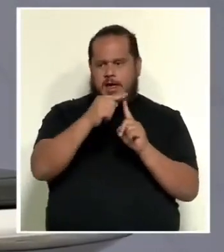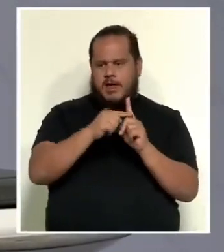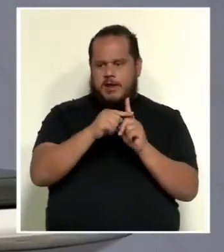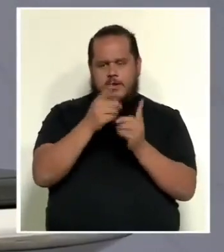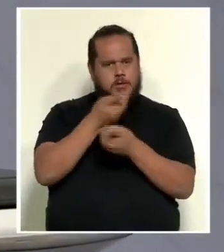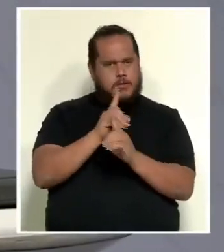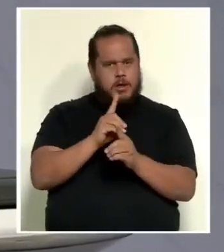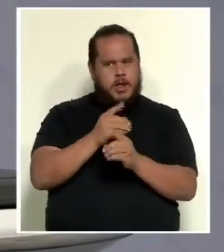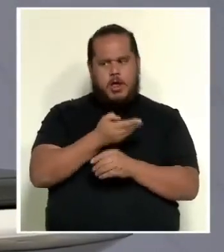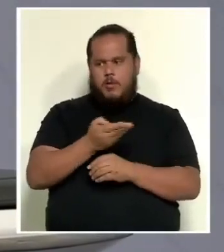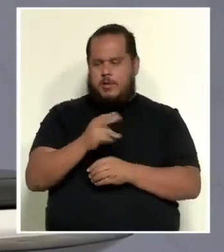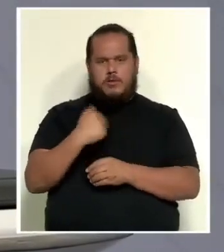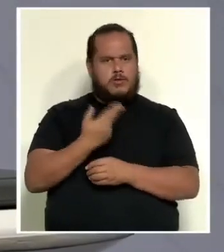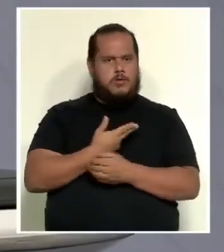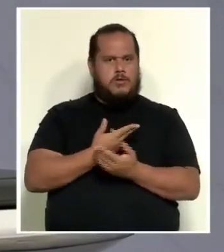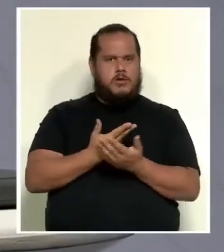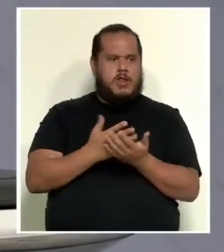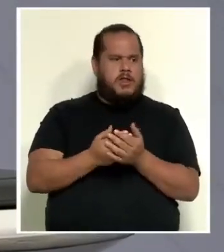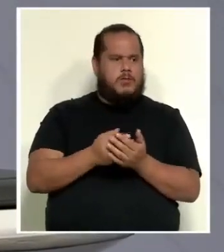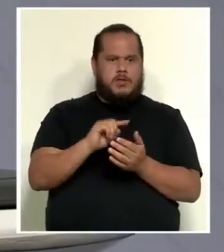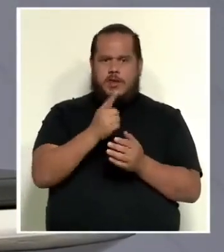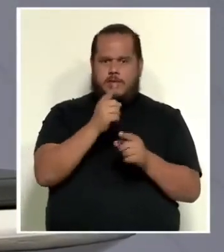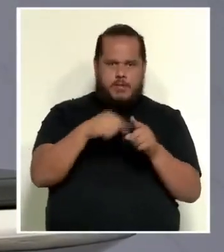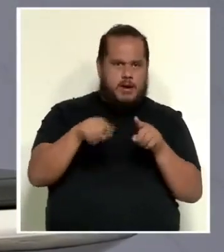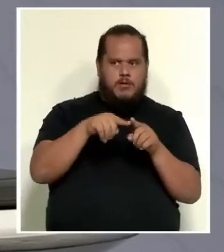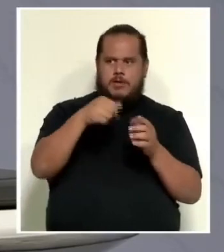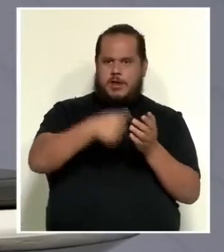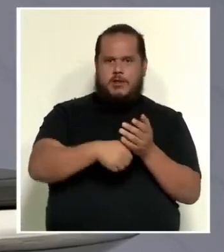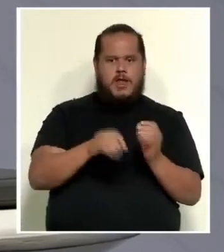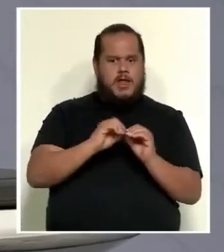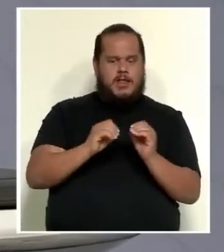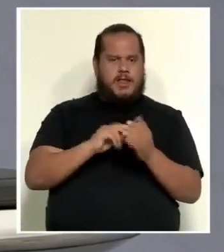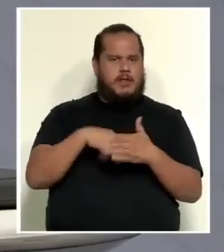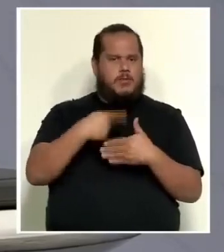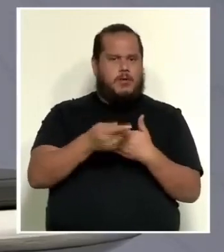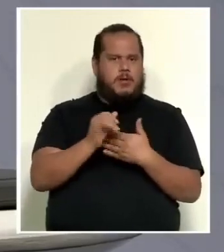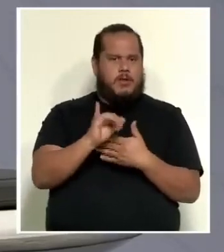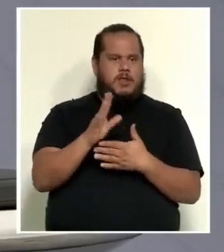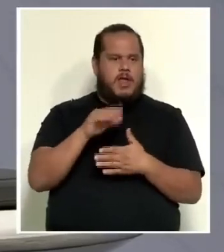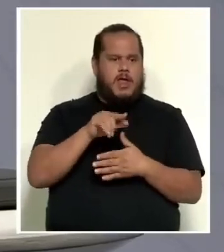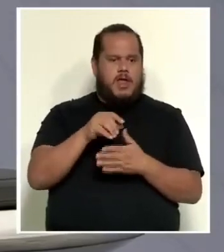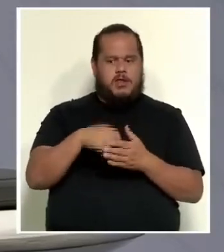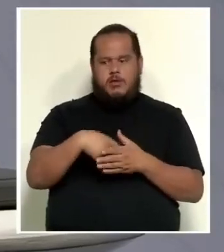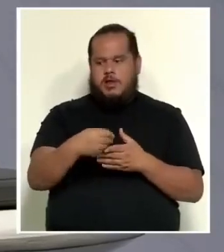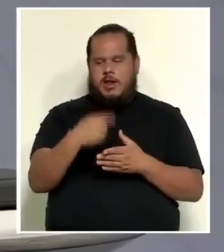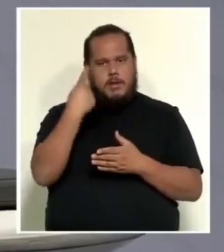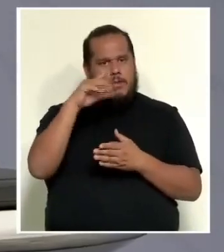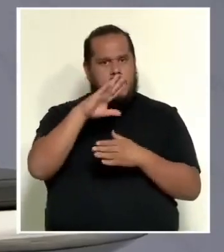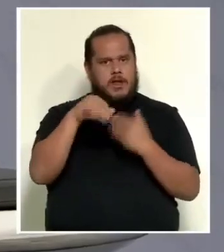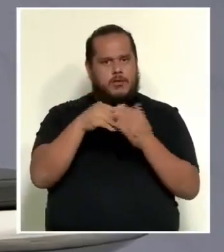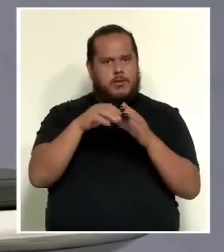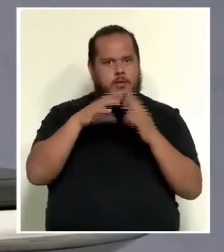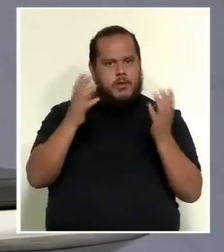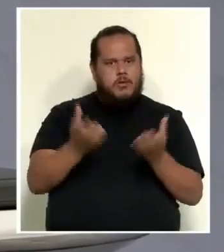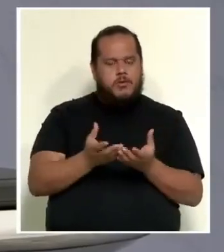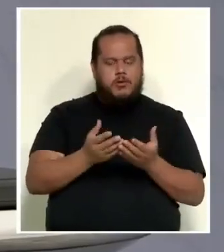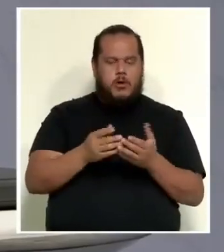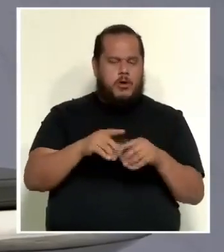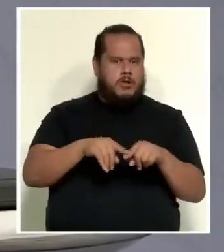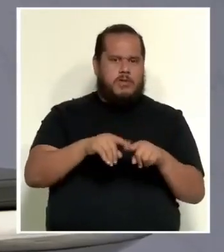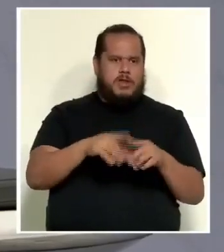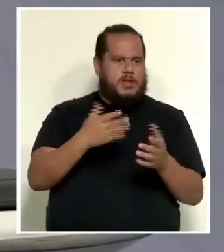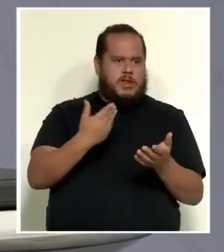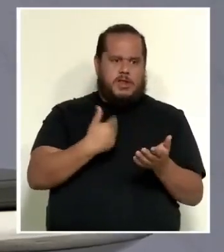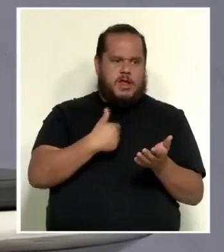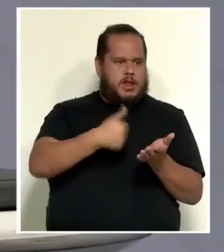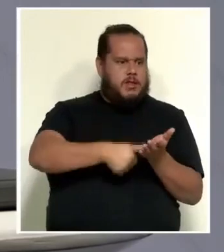nosotros con los humos de la primera ronda electoral. Nadie lo programó así, esto sale cuando sale para todo el mundo, independientemente de si tiene elecciones